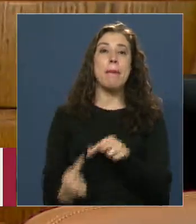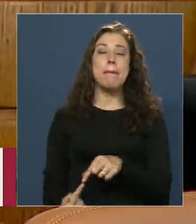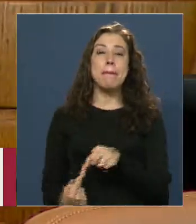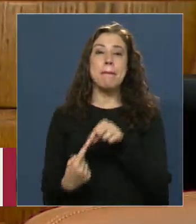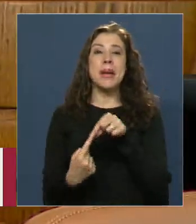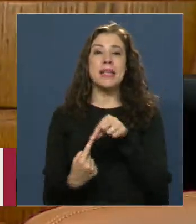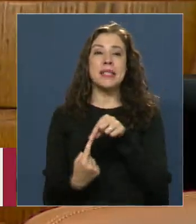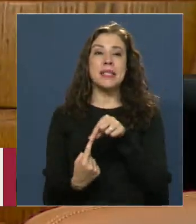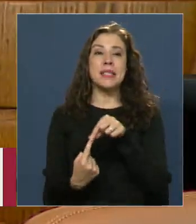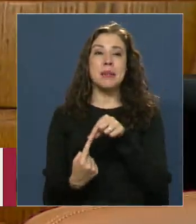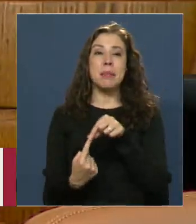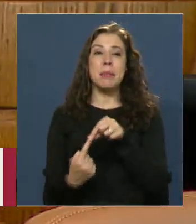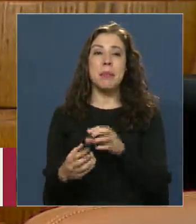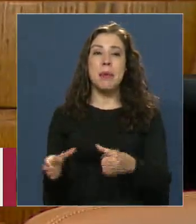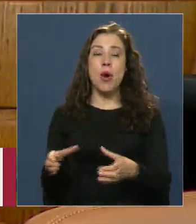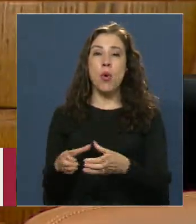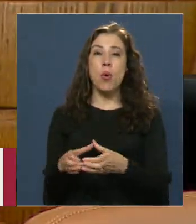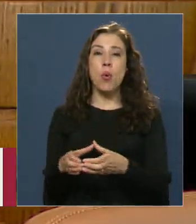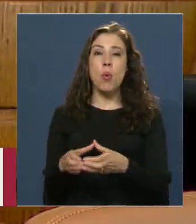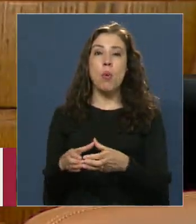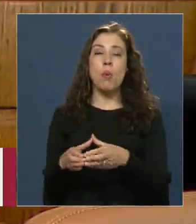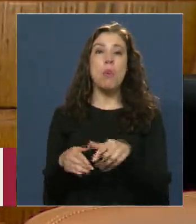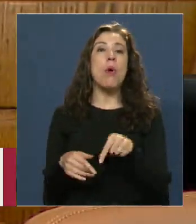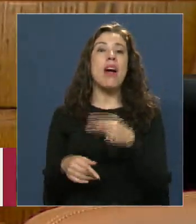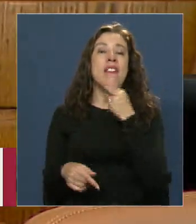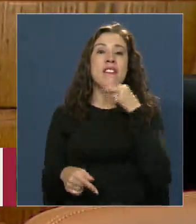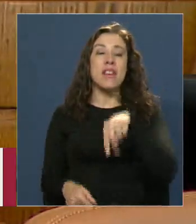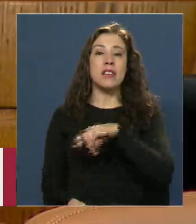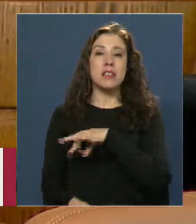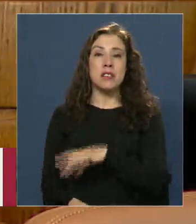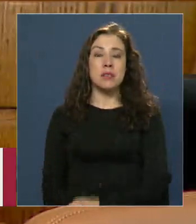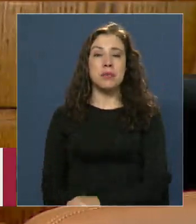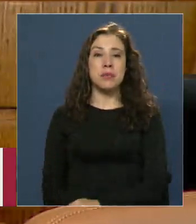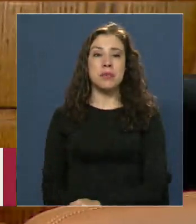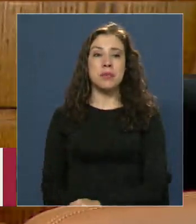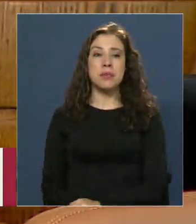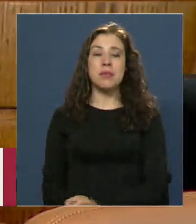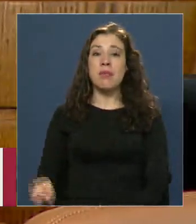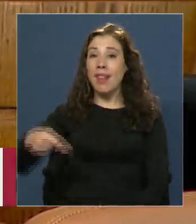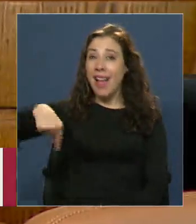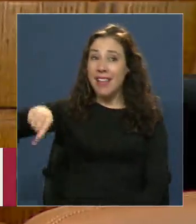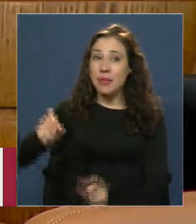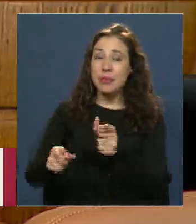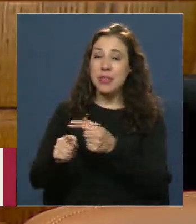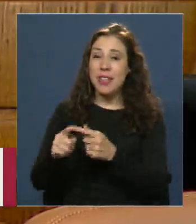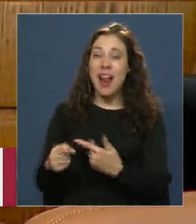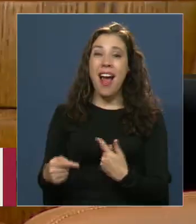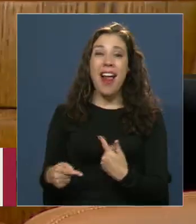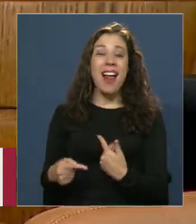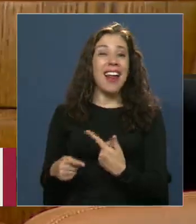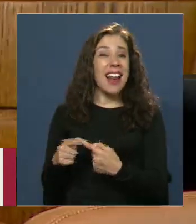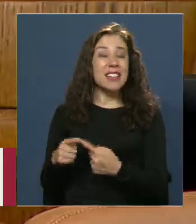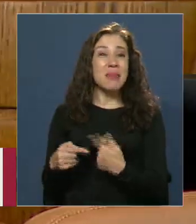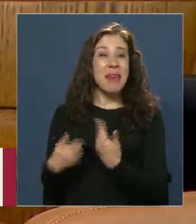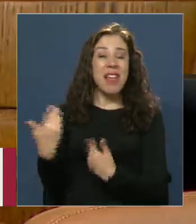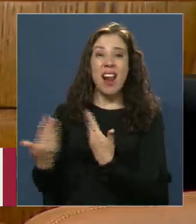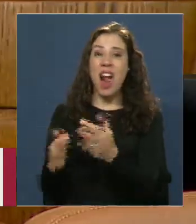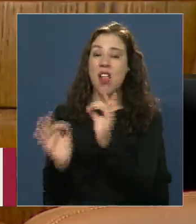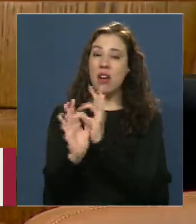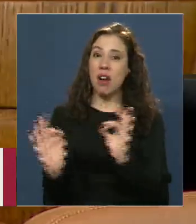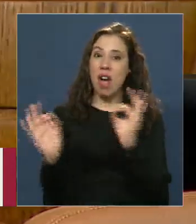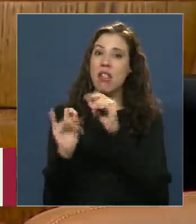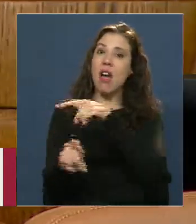principal grupo poblacional del país. A ellos nadie les ha regalado nada.